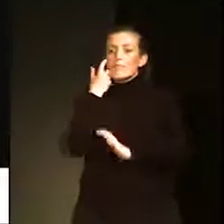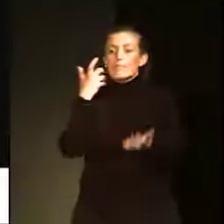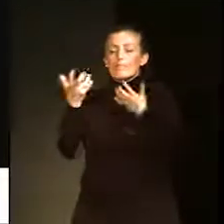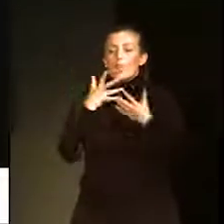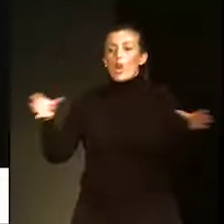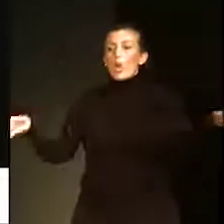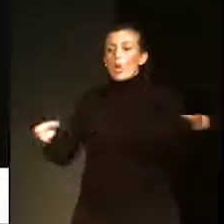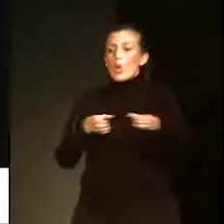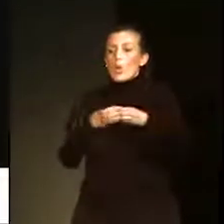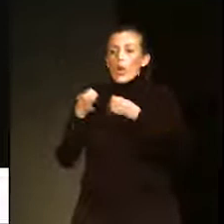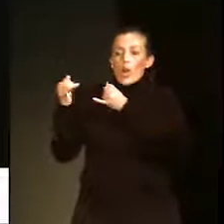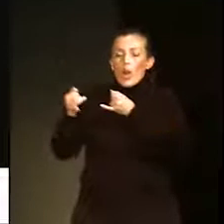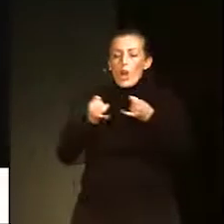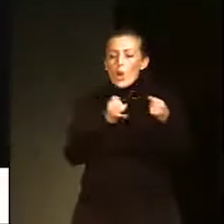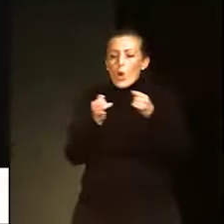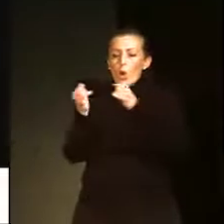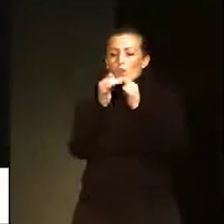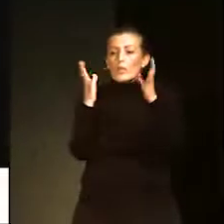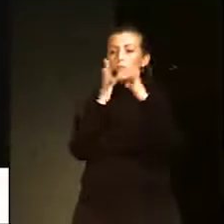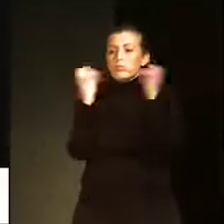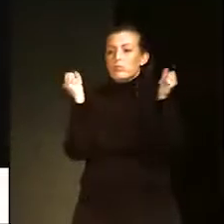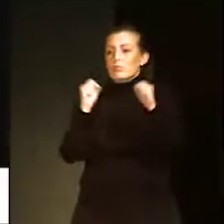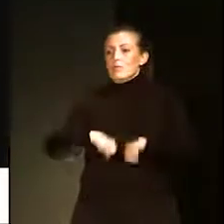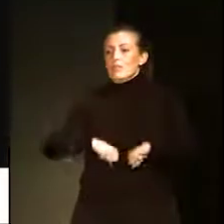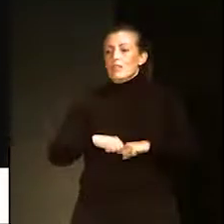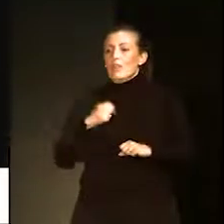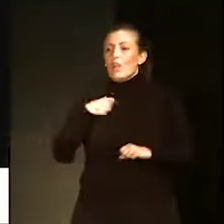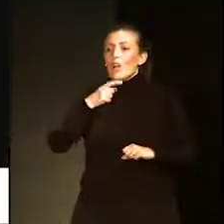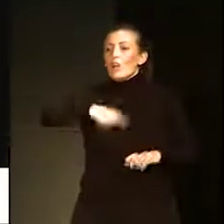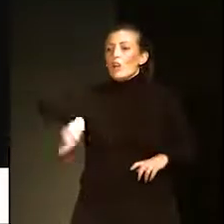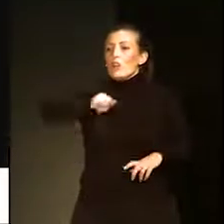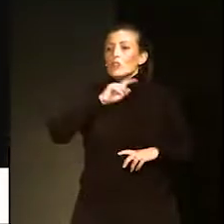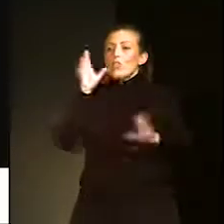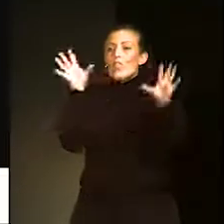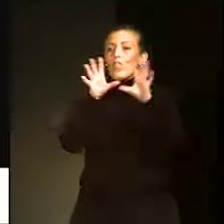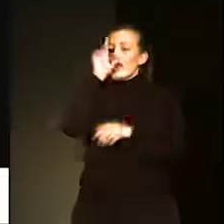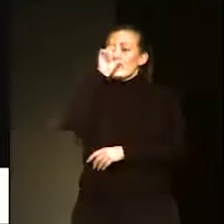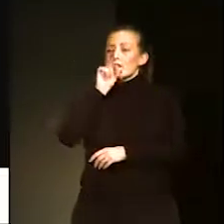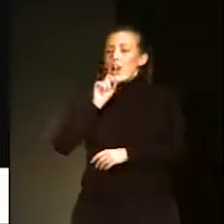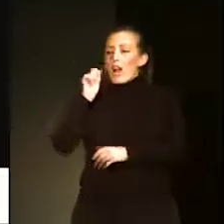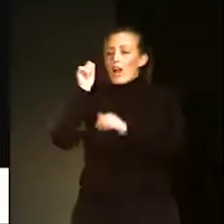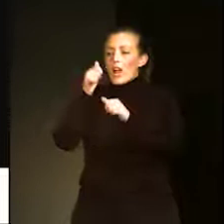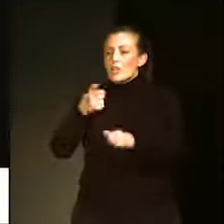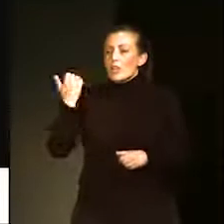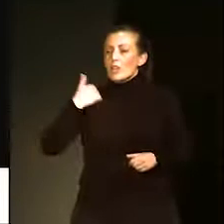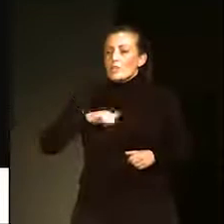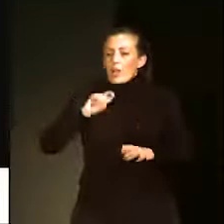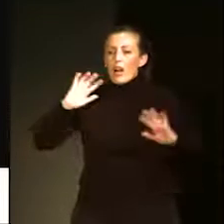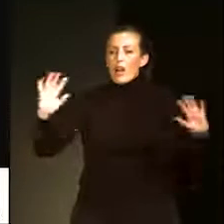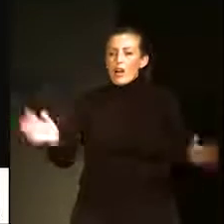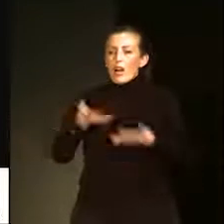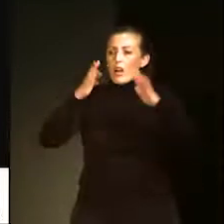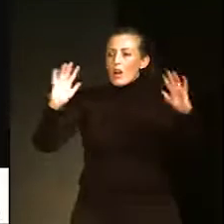comunidad, rutas y complicidades. Aspiramos, tras ya 10 años de promover las artes escénicas y